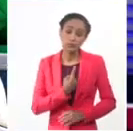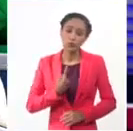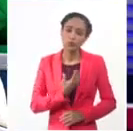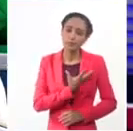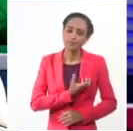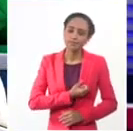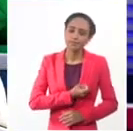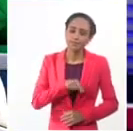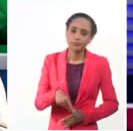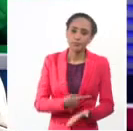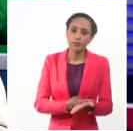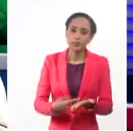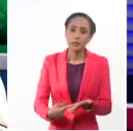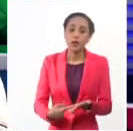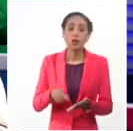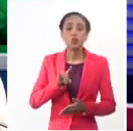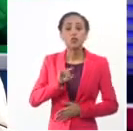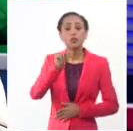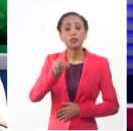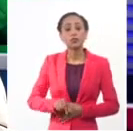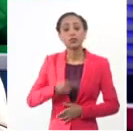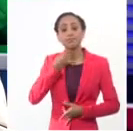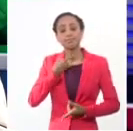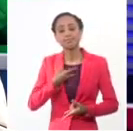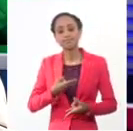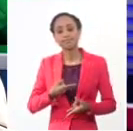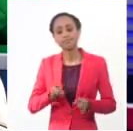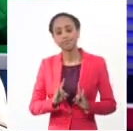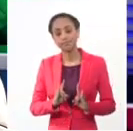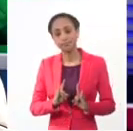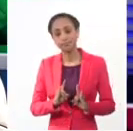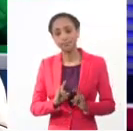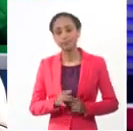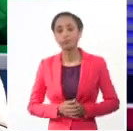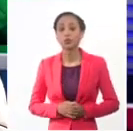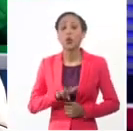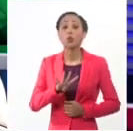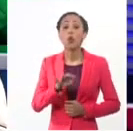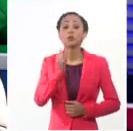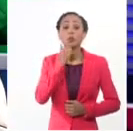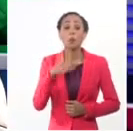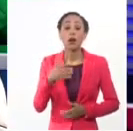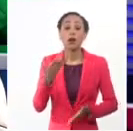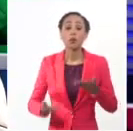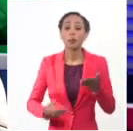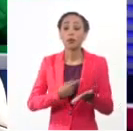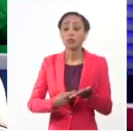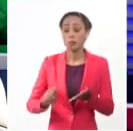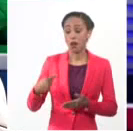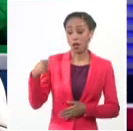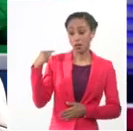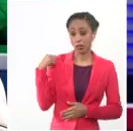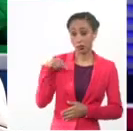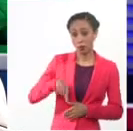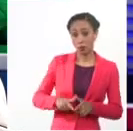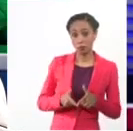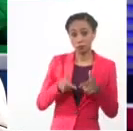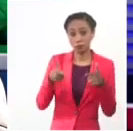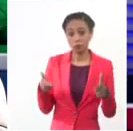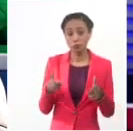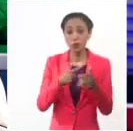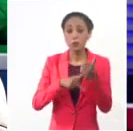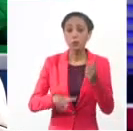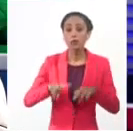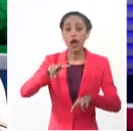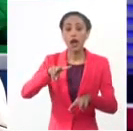semana, 9 fallecidos, podemos decir que 4 más que la semana anterior, de las provincias de La